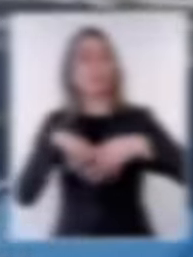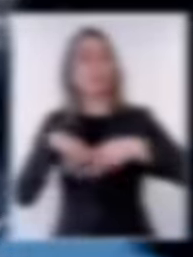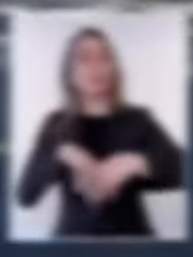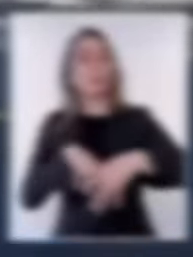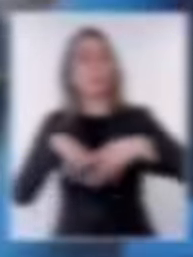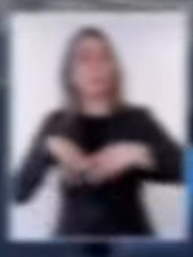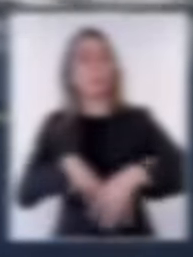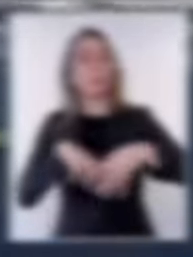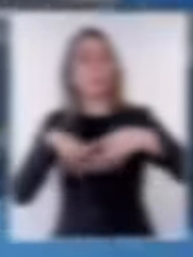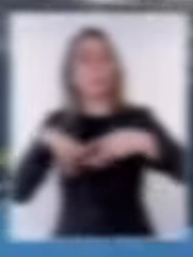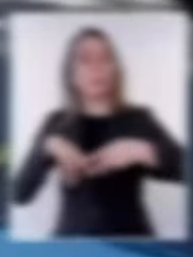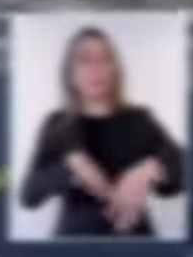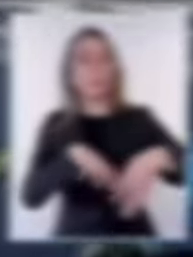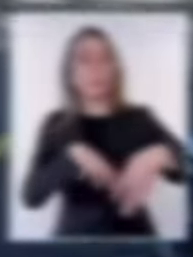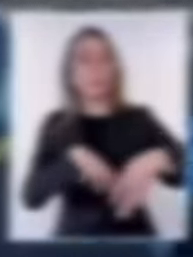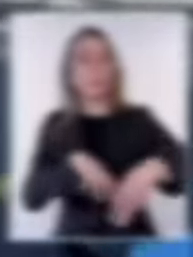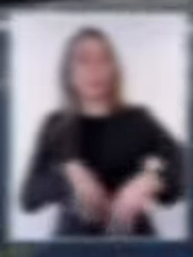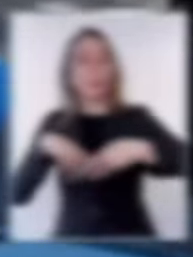Se retiran.